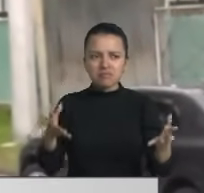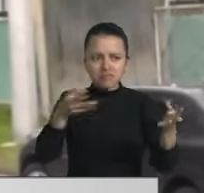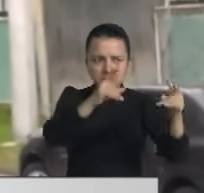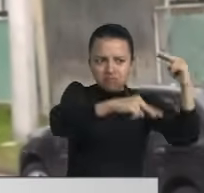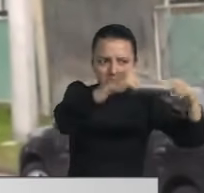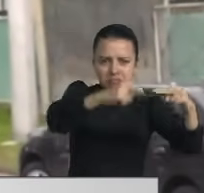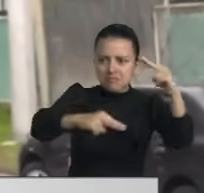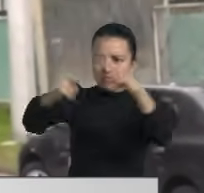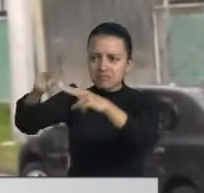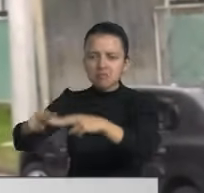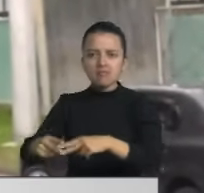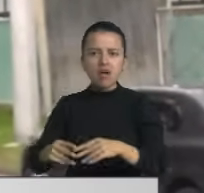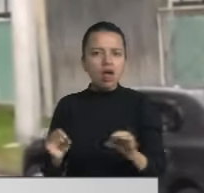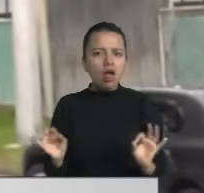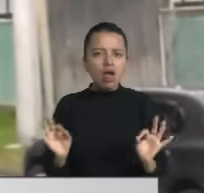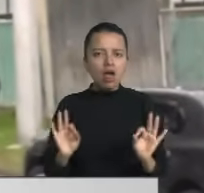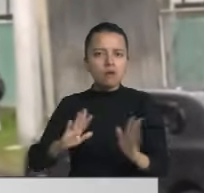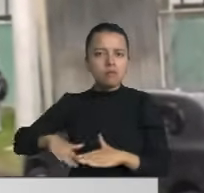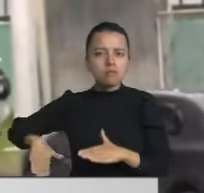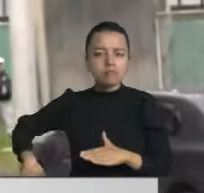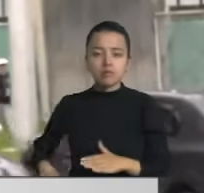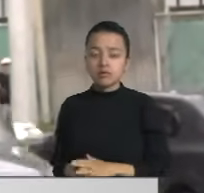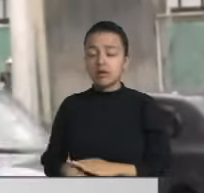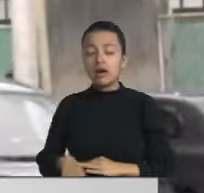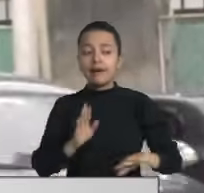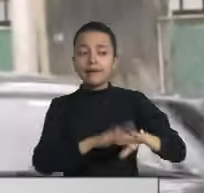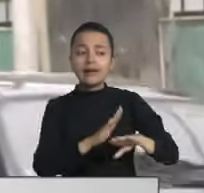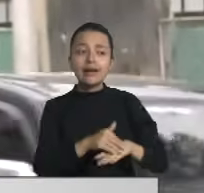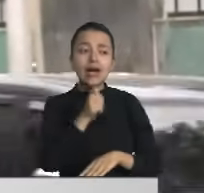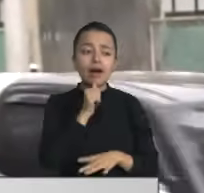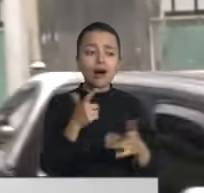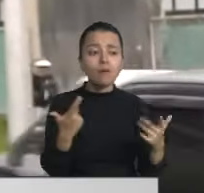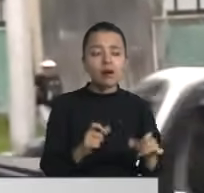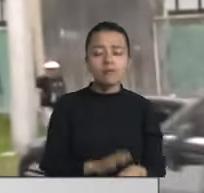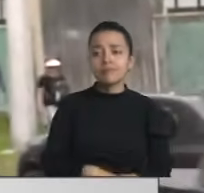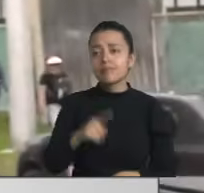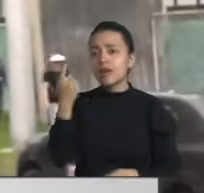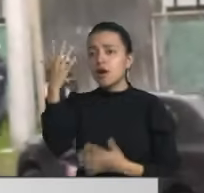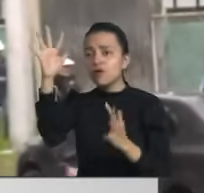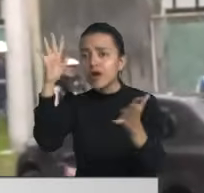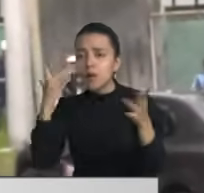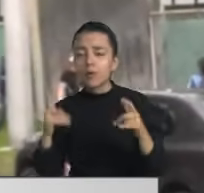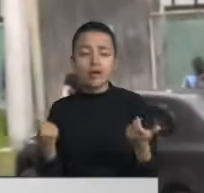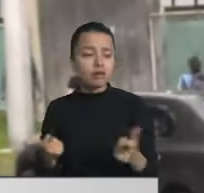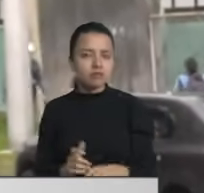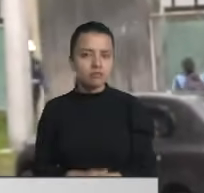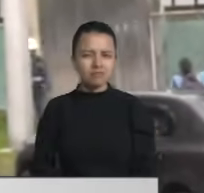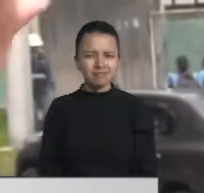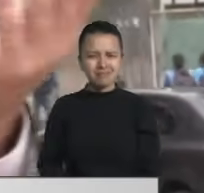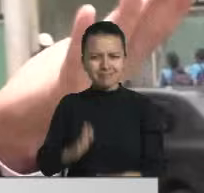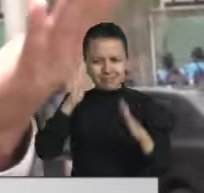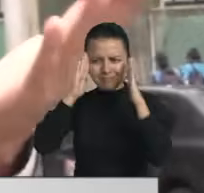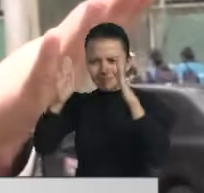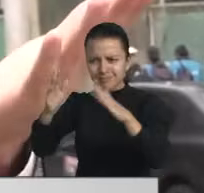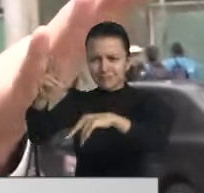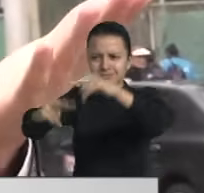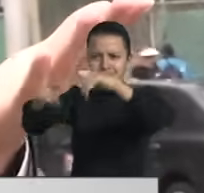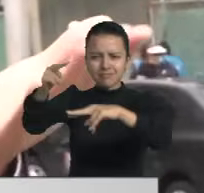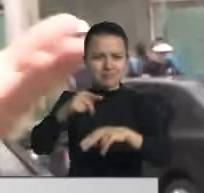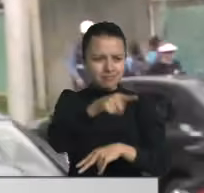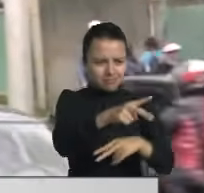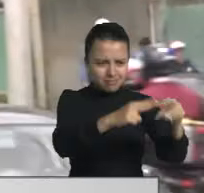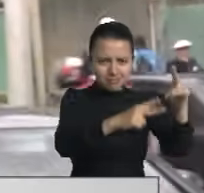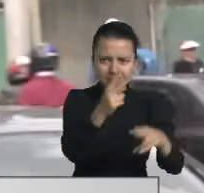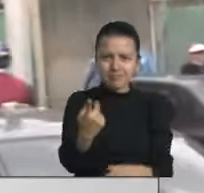en mentiras de que se va a acabar el agua, que se van a acabar los pájaros, que se acaba el medio ambiente, eso es lo que está frenando una infraestructura que es vital. Y esto ya ha entrado en el